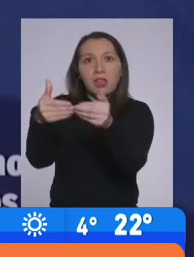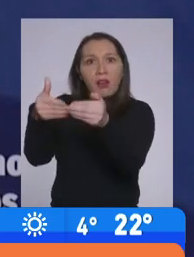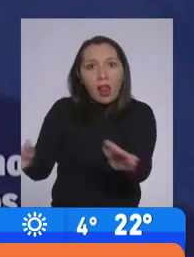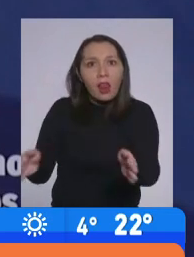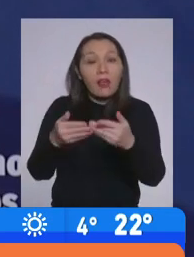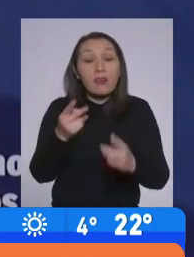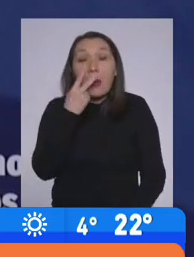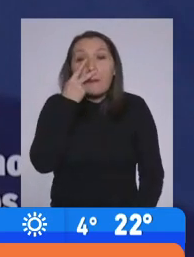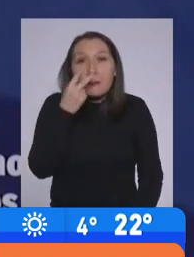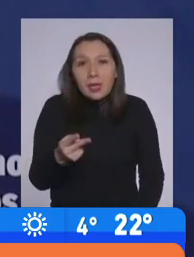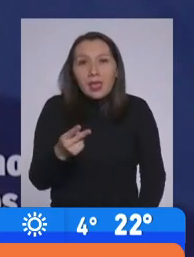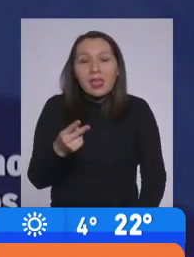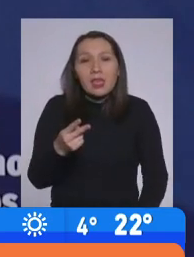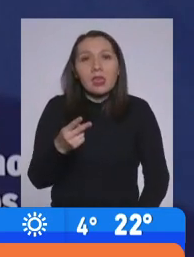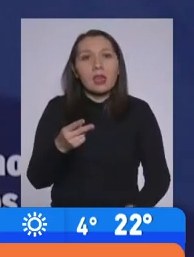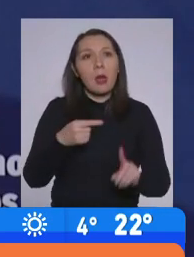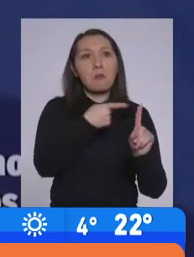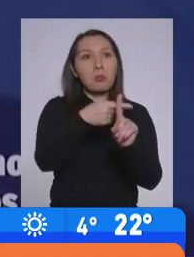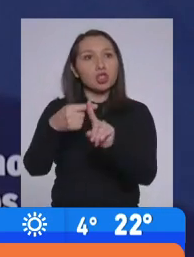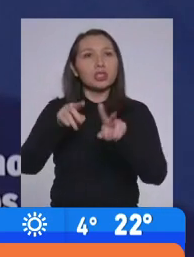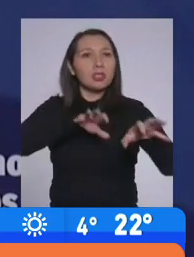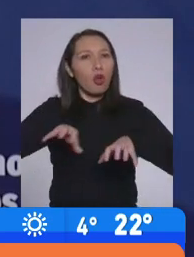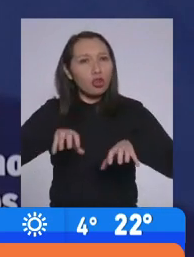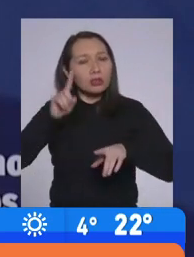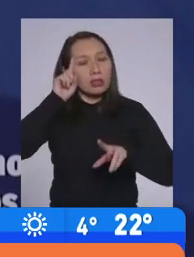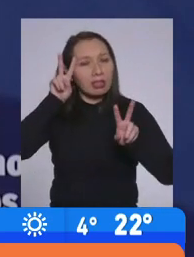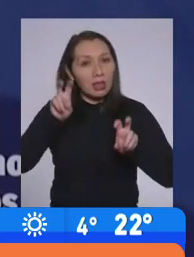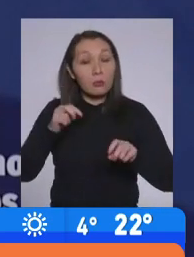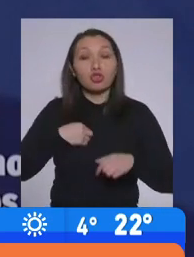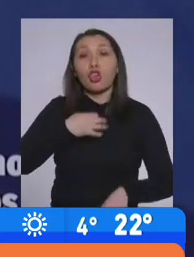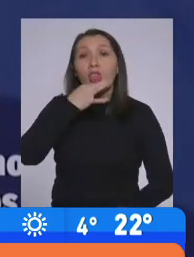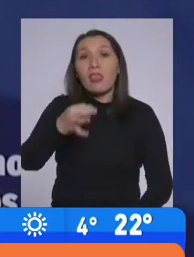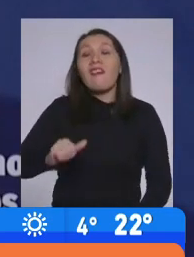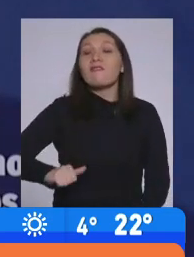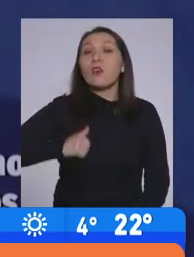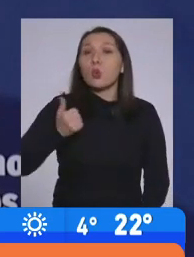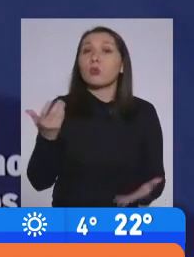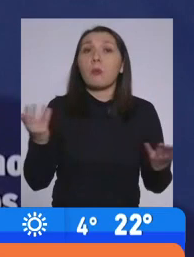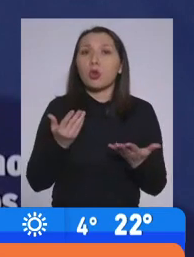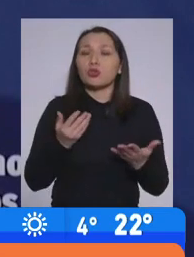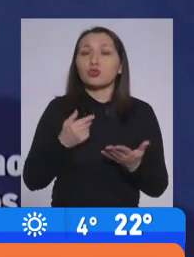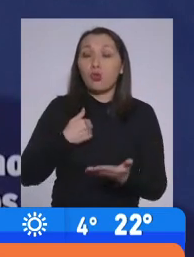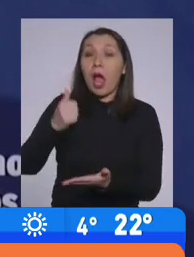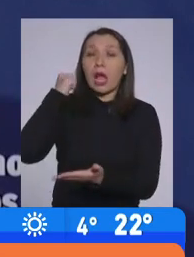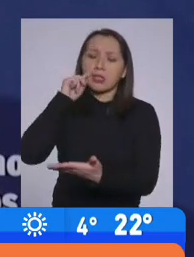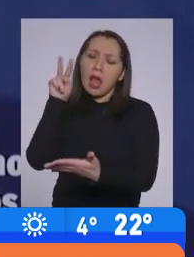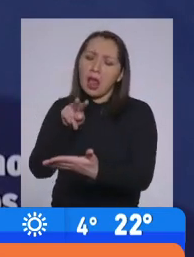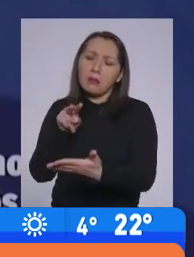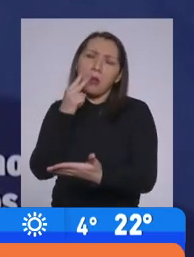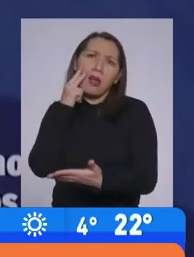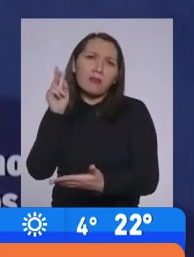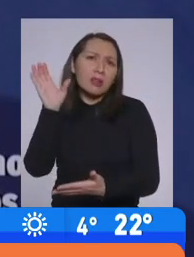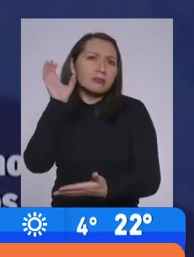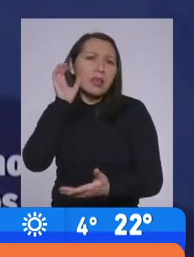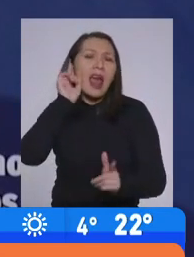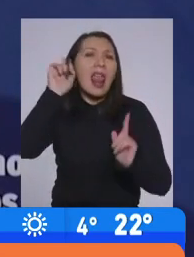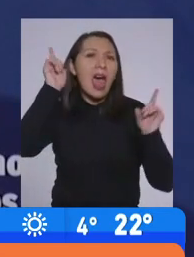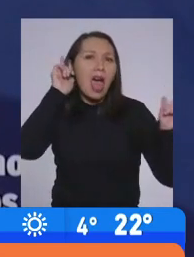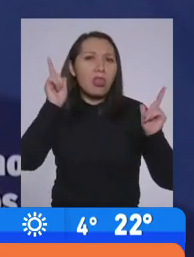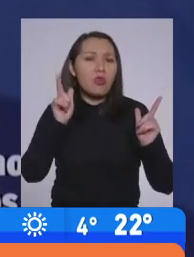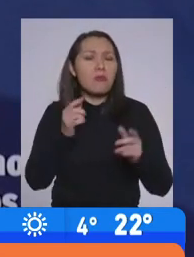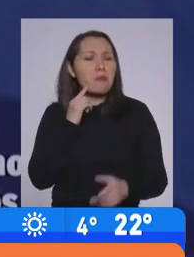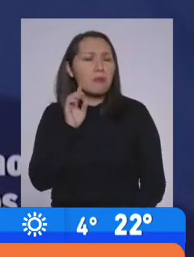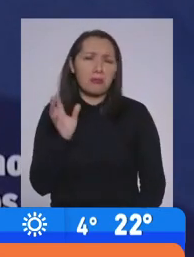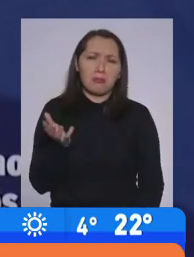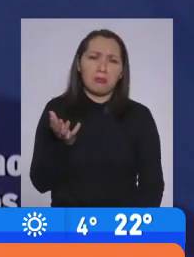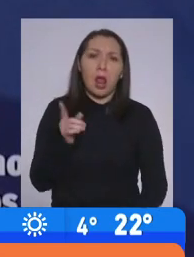miremos la parte positiva yo dije que es voluntario porque leí ayer en una radio nacional